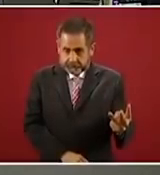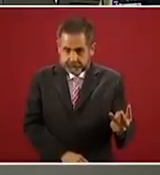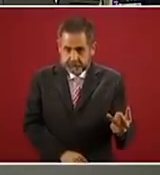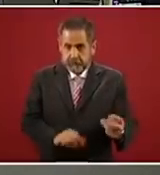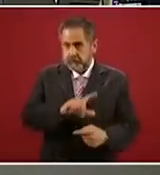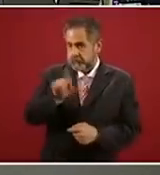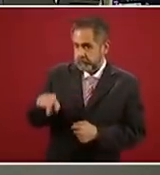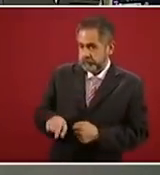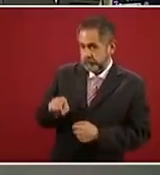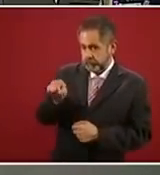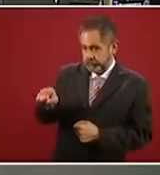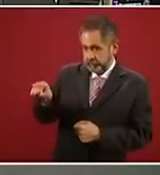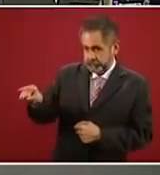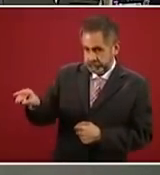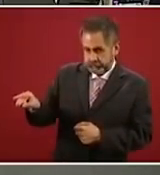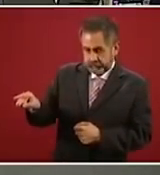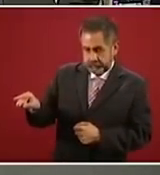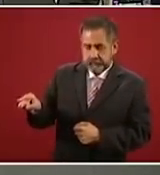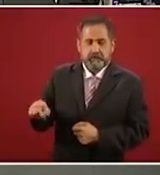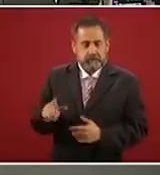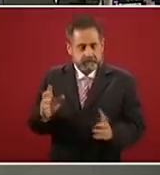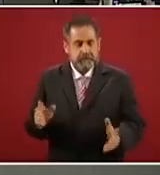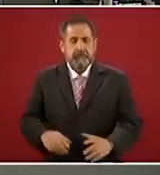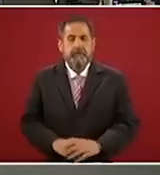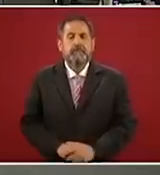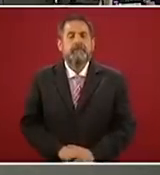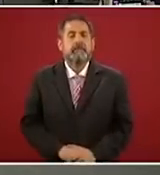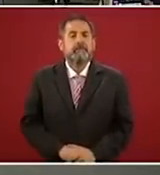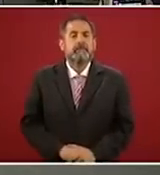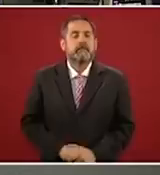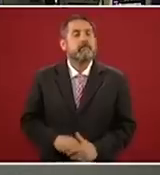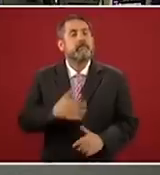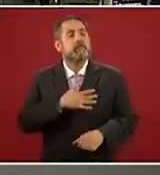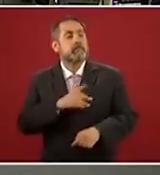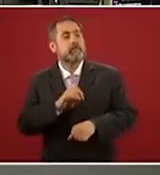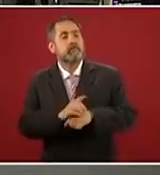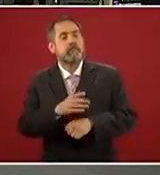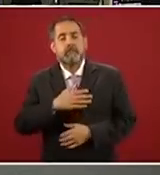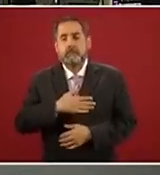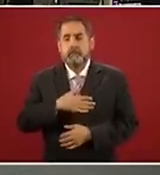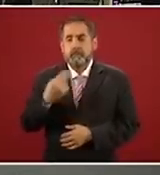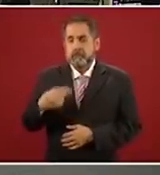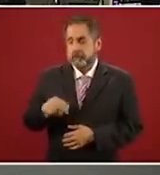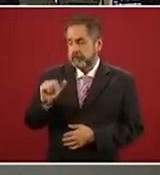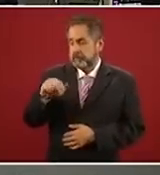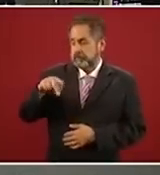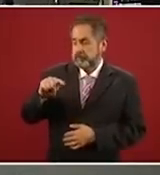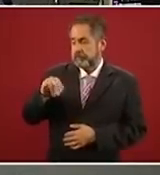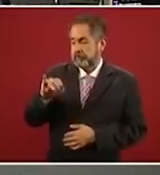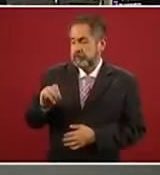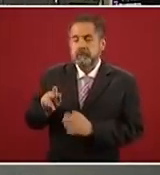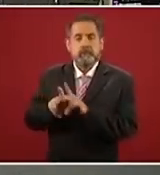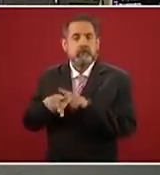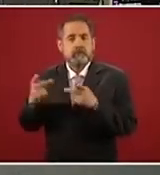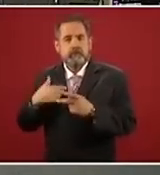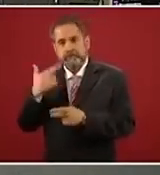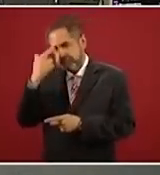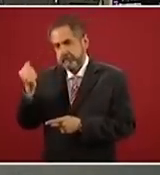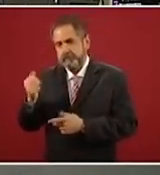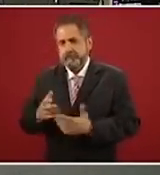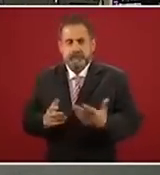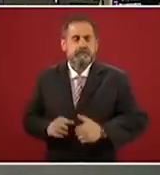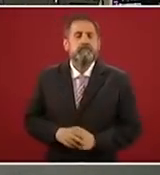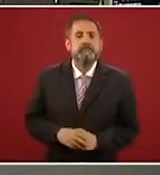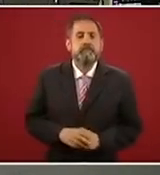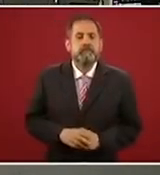Y luego nos vamos para allá. Sí. Buenos días, presidente Antonio López de La Razón. Un par de preguntas. La primera tiene que